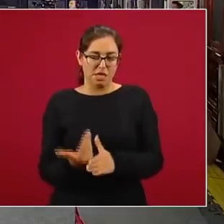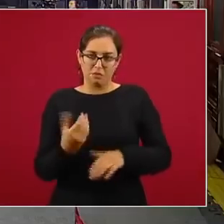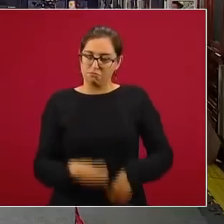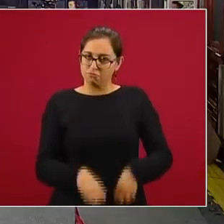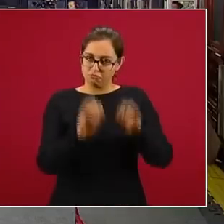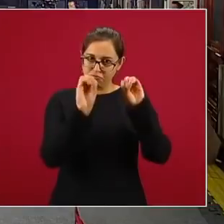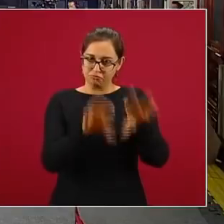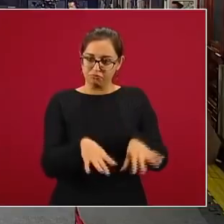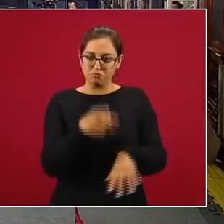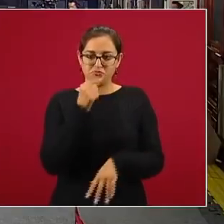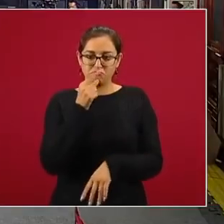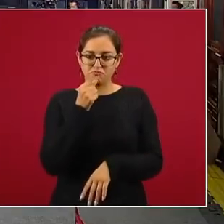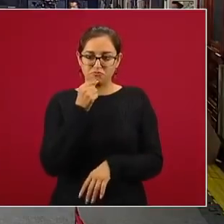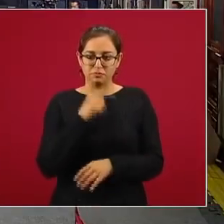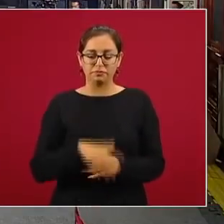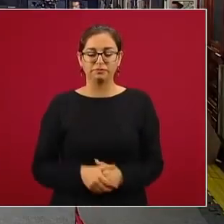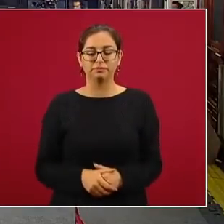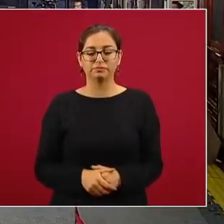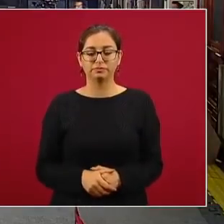Entonces,